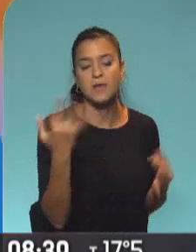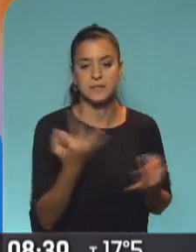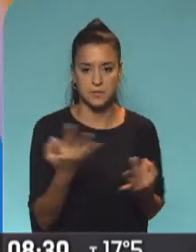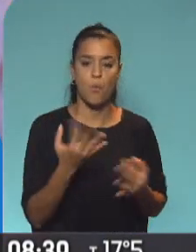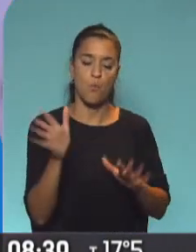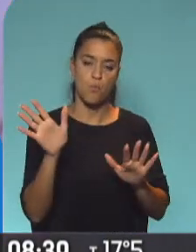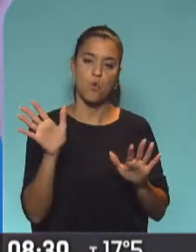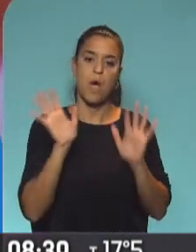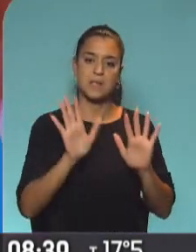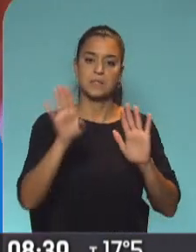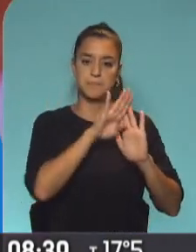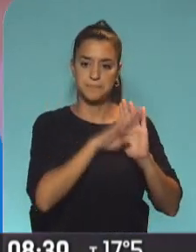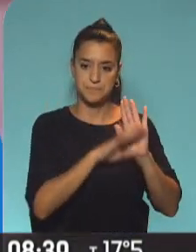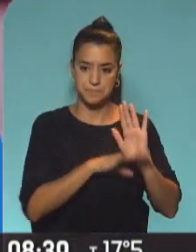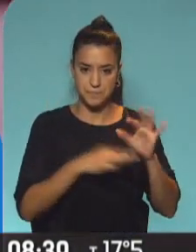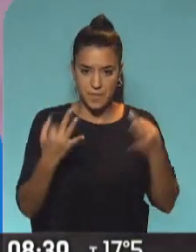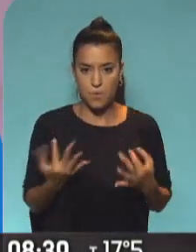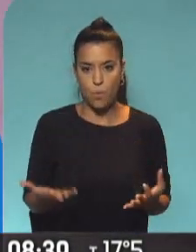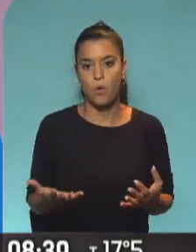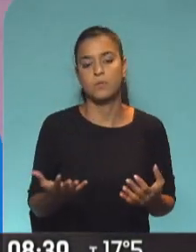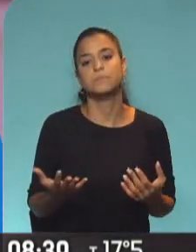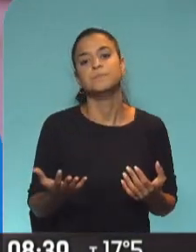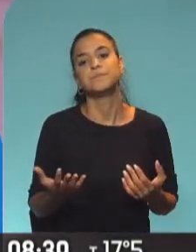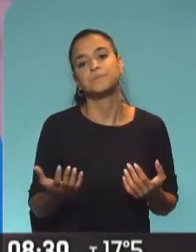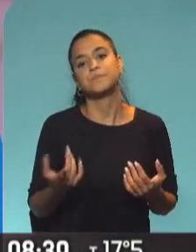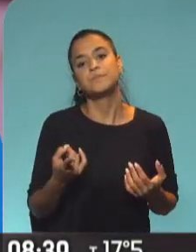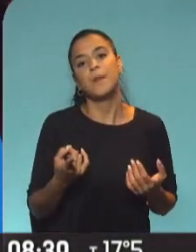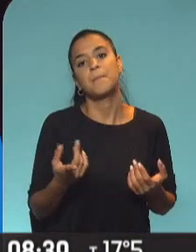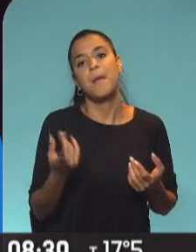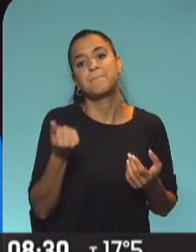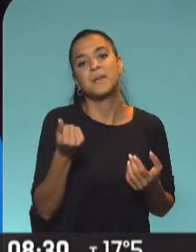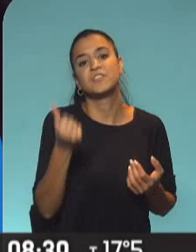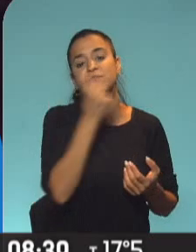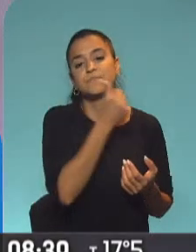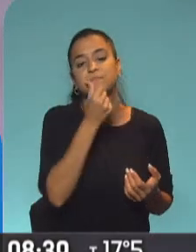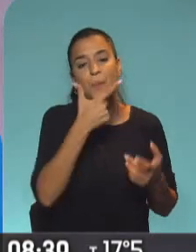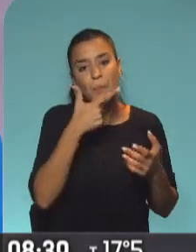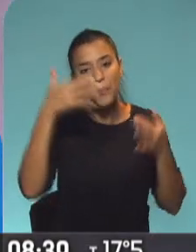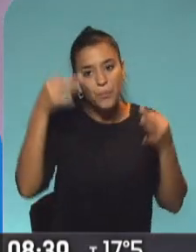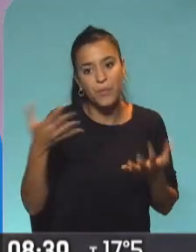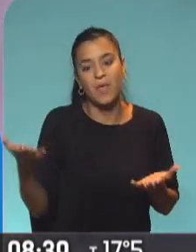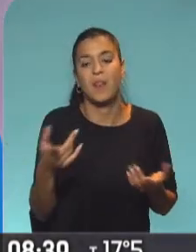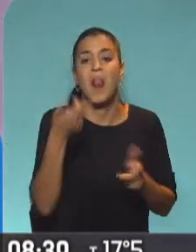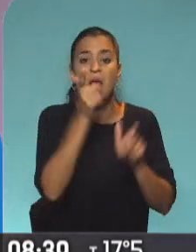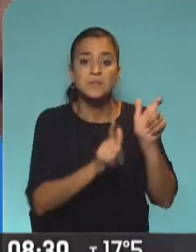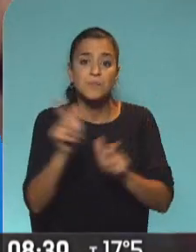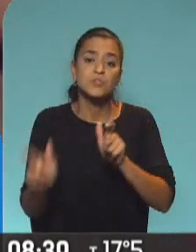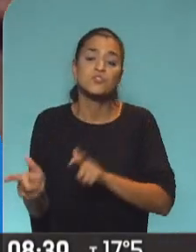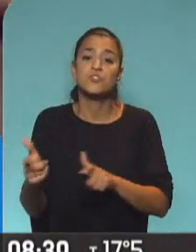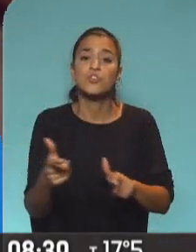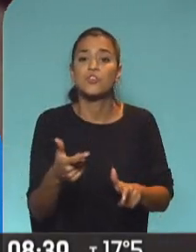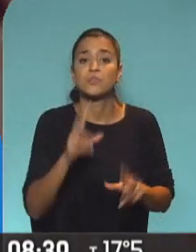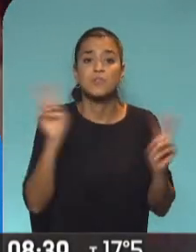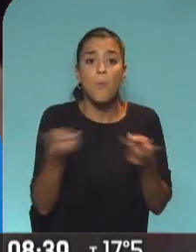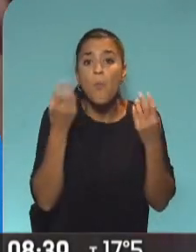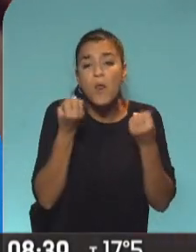estas prácticas para, digamos, llevarle al precio de los medicamentos racionalidad. Insisto con esto, la gente se muere por no poder